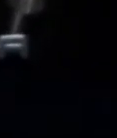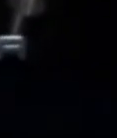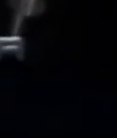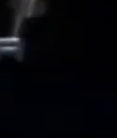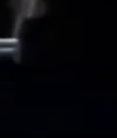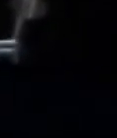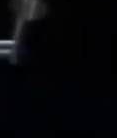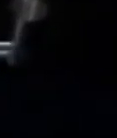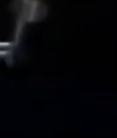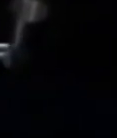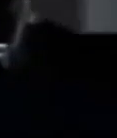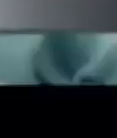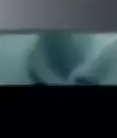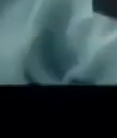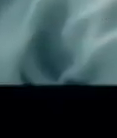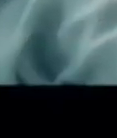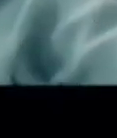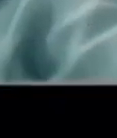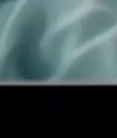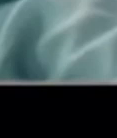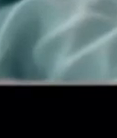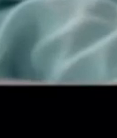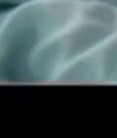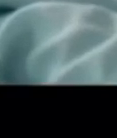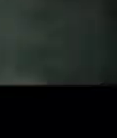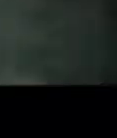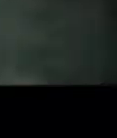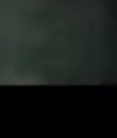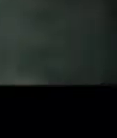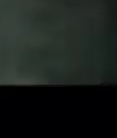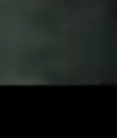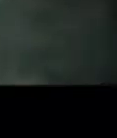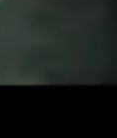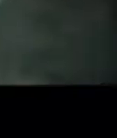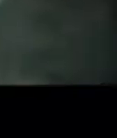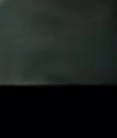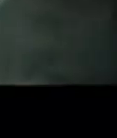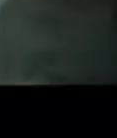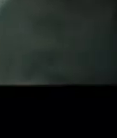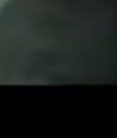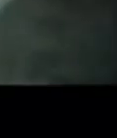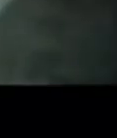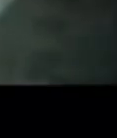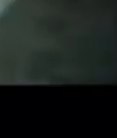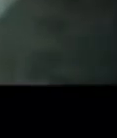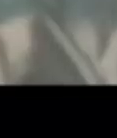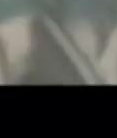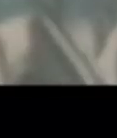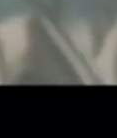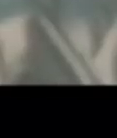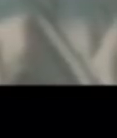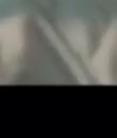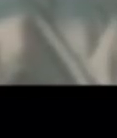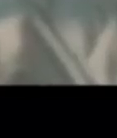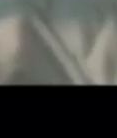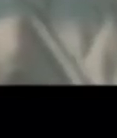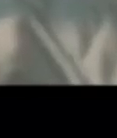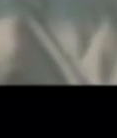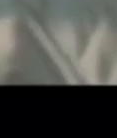Con el auspicio de... Tu energía se renovará y te sentirás